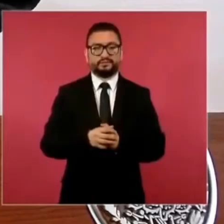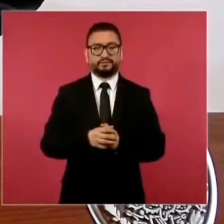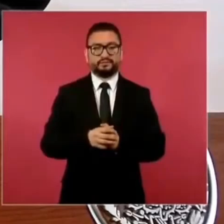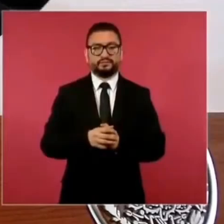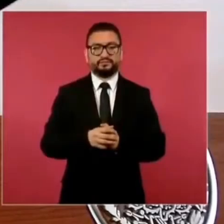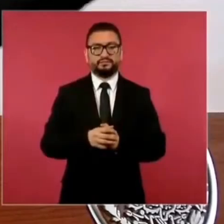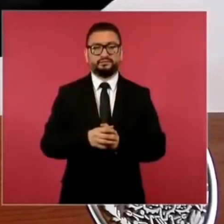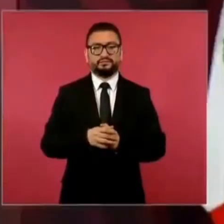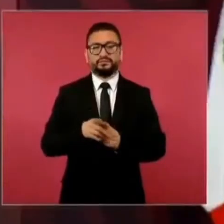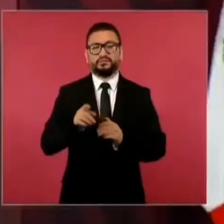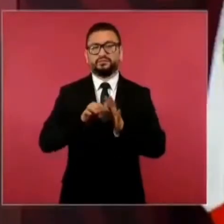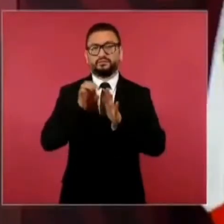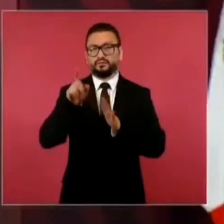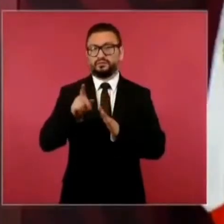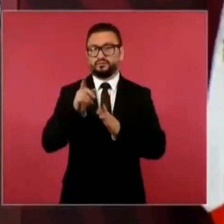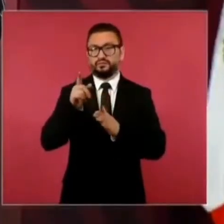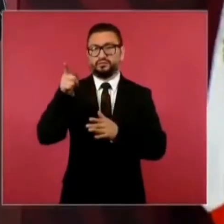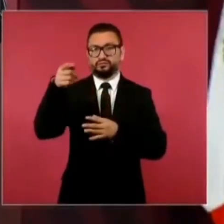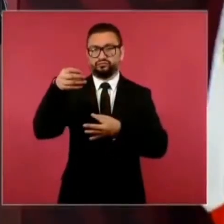va a la Corte.